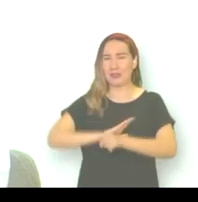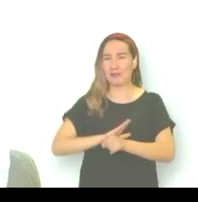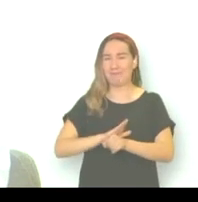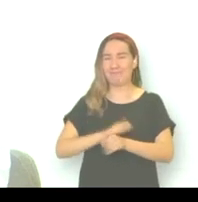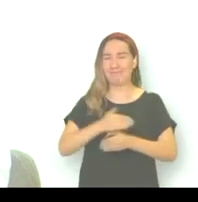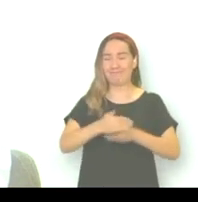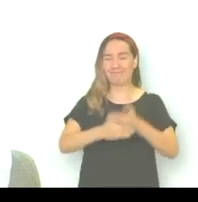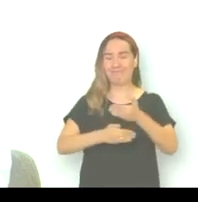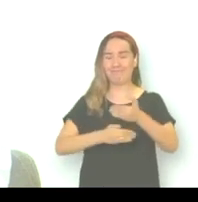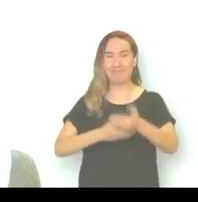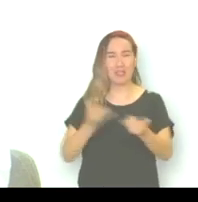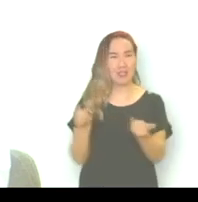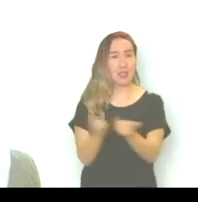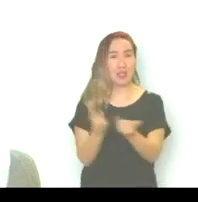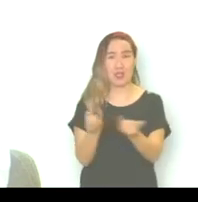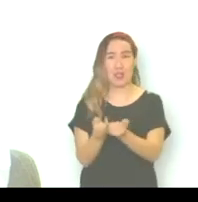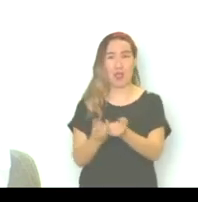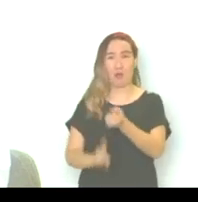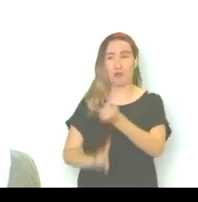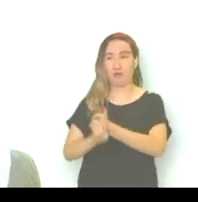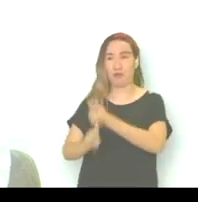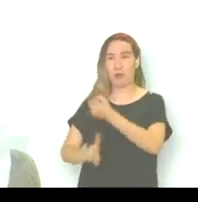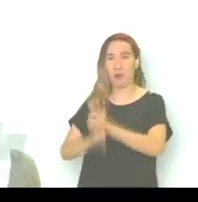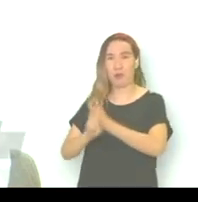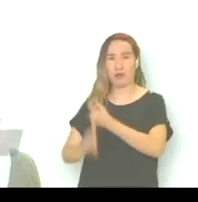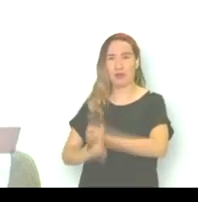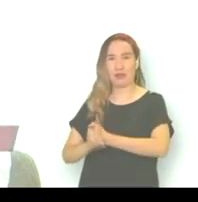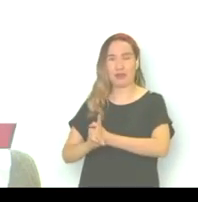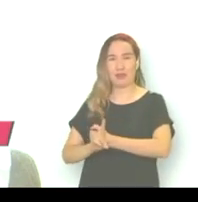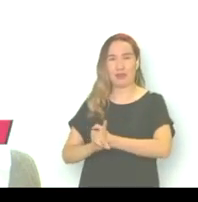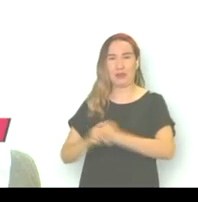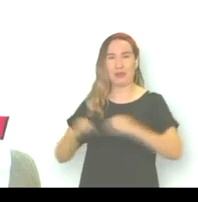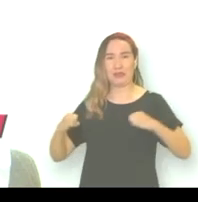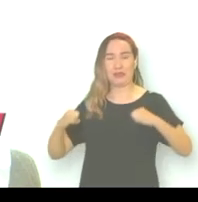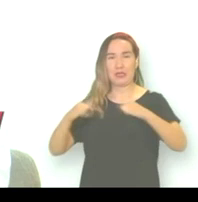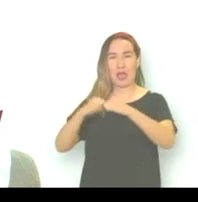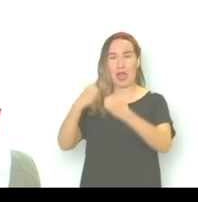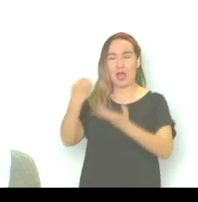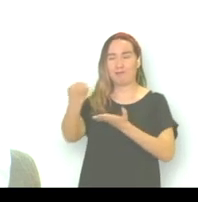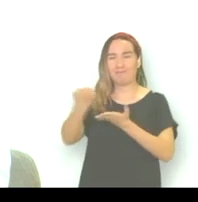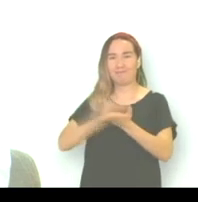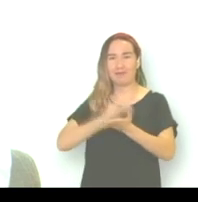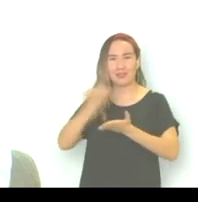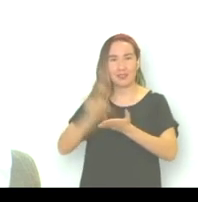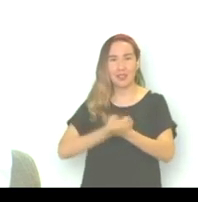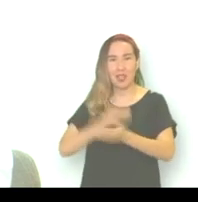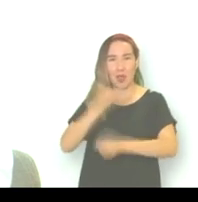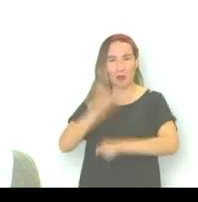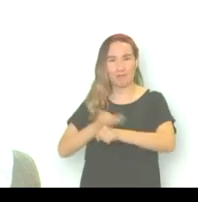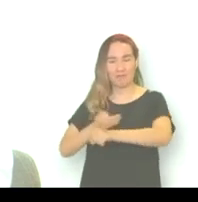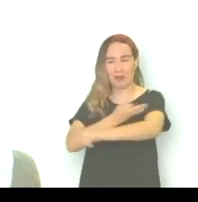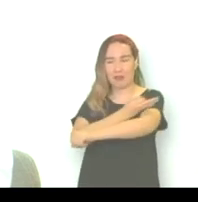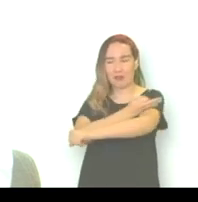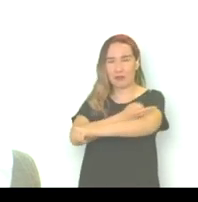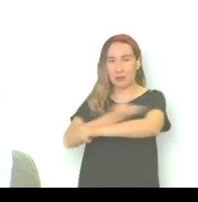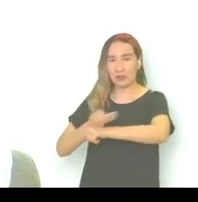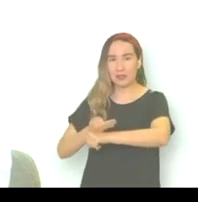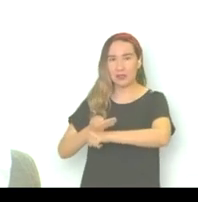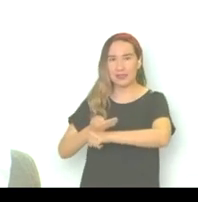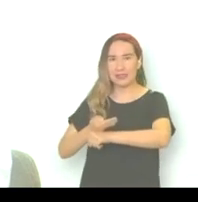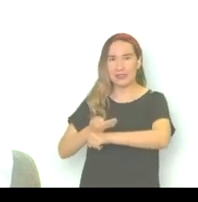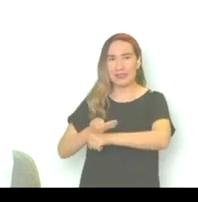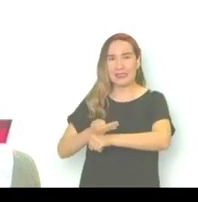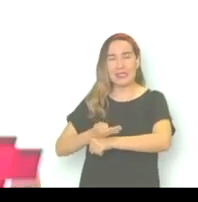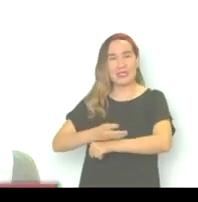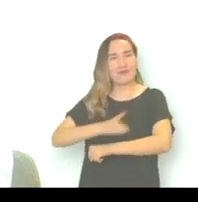tenemos un gran problema que es la pandemia económica. La pandemia en donde ya hay familias que tienen que